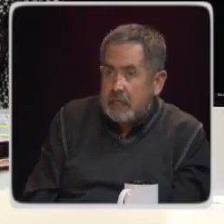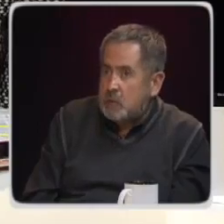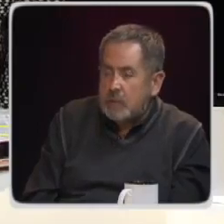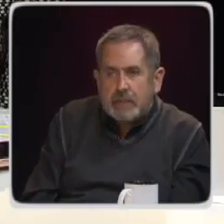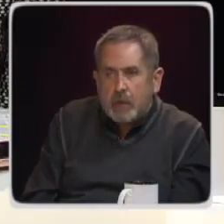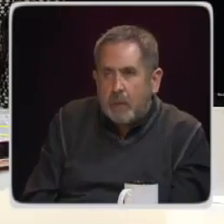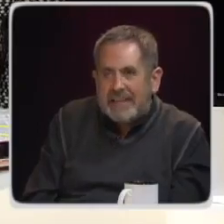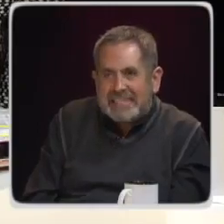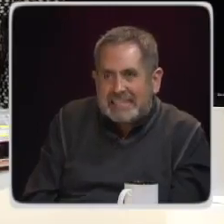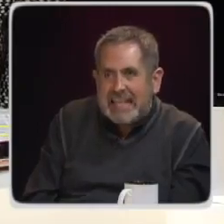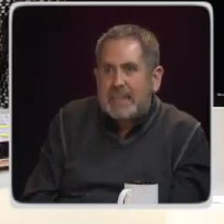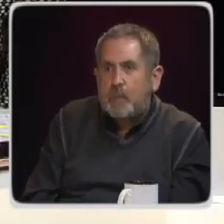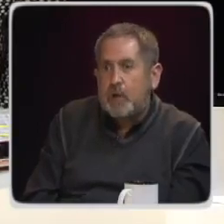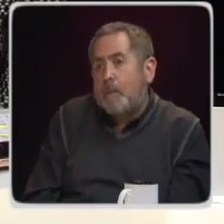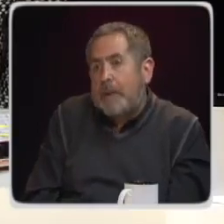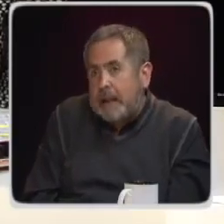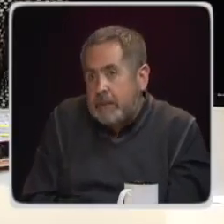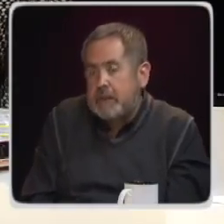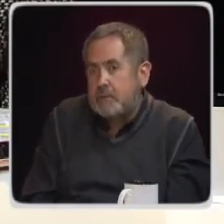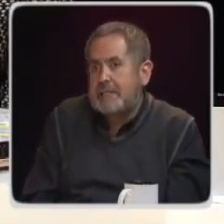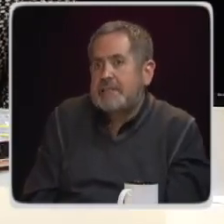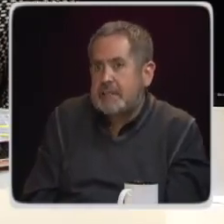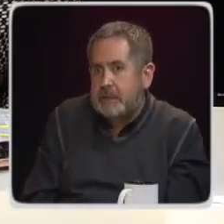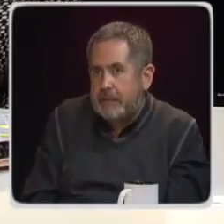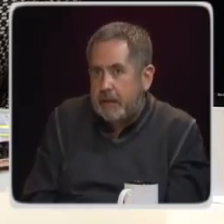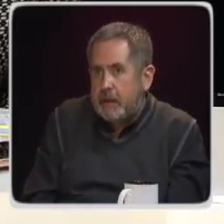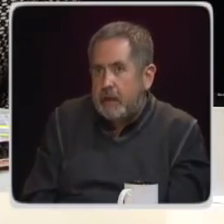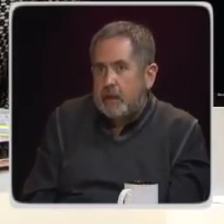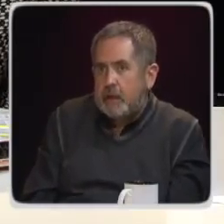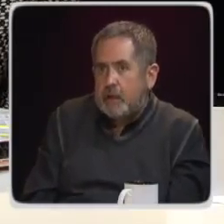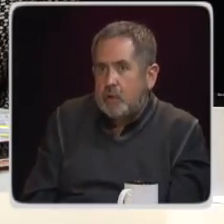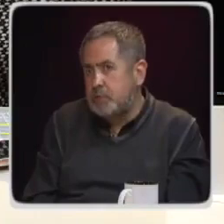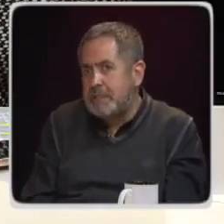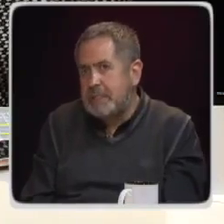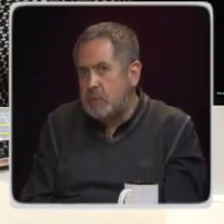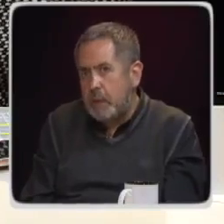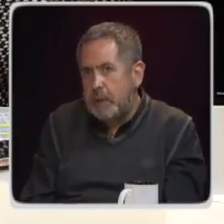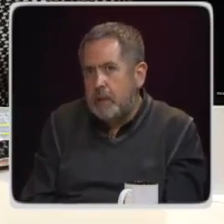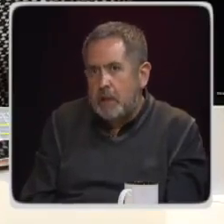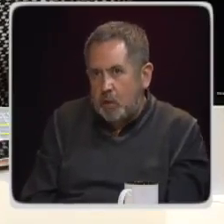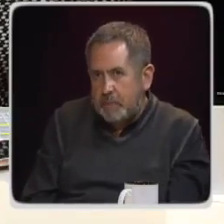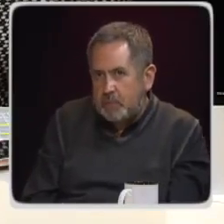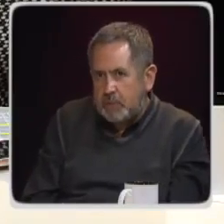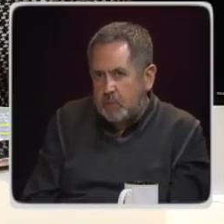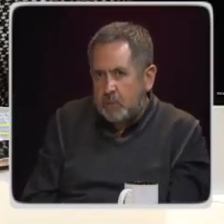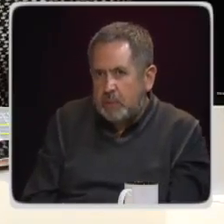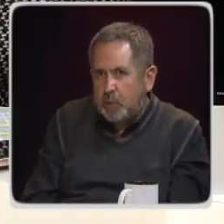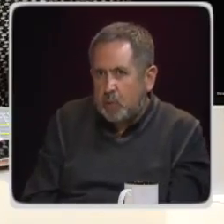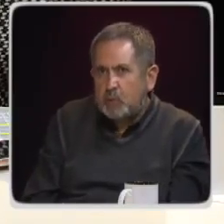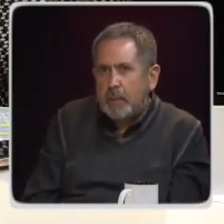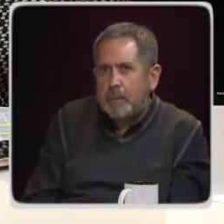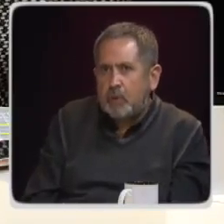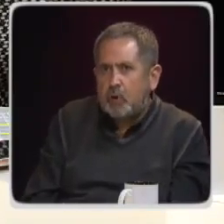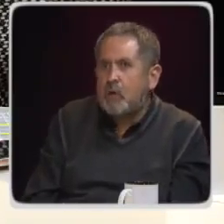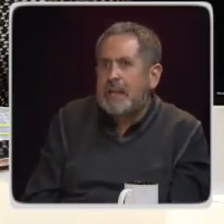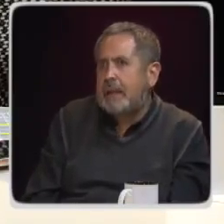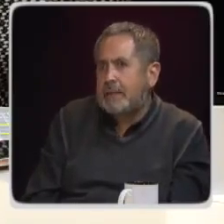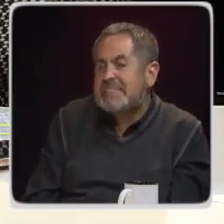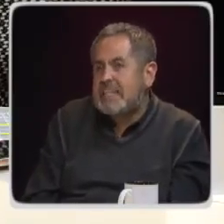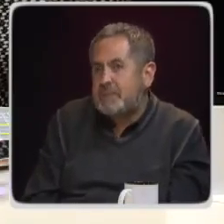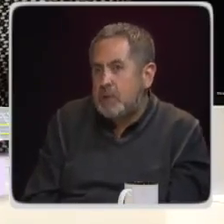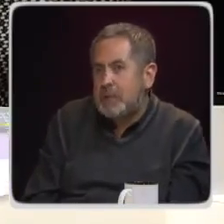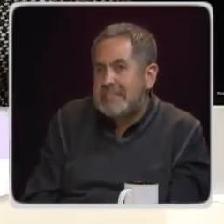vamos perdiendo este conocimiento, vamos perdiendo estos centros, vamos perdiendo que la Secretaría de Educación Pública en ningún momento de su trabajo